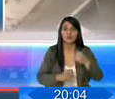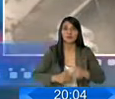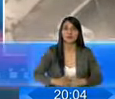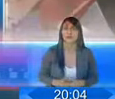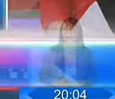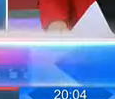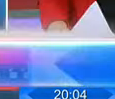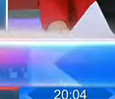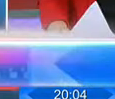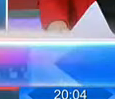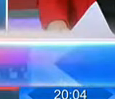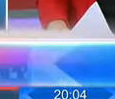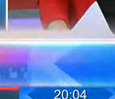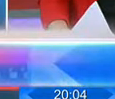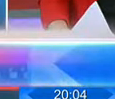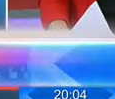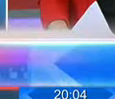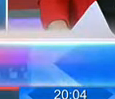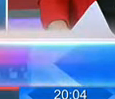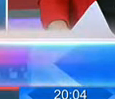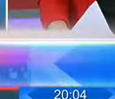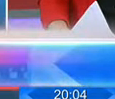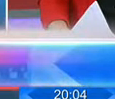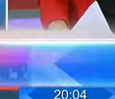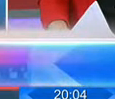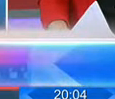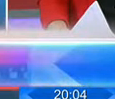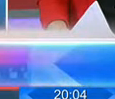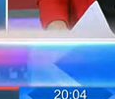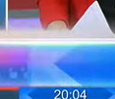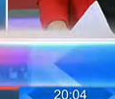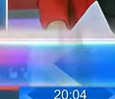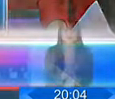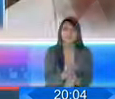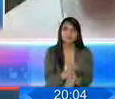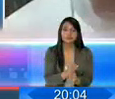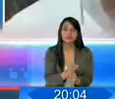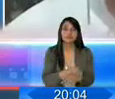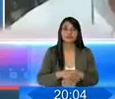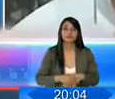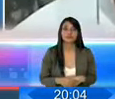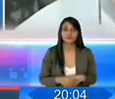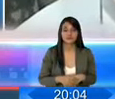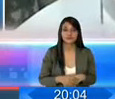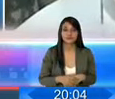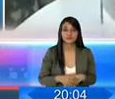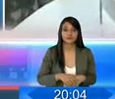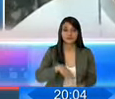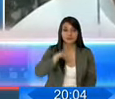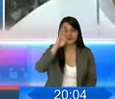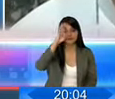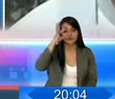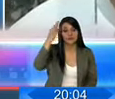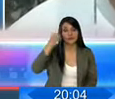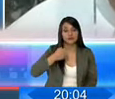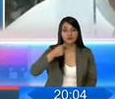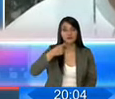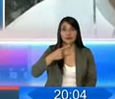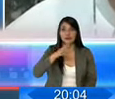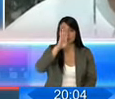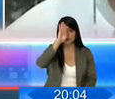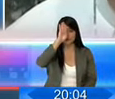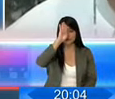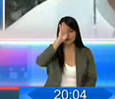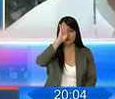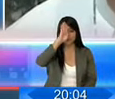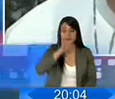que ha llamado la atención a nivel internacional. El Papa Francisco reconoció que en el Vaticano hay corrupción. ¿Cuál fue el efecto